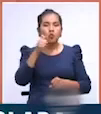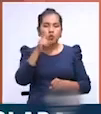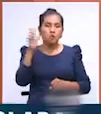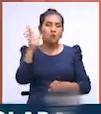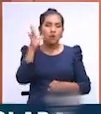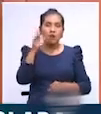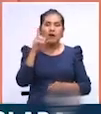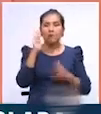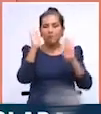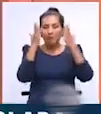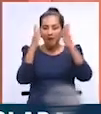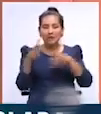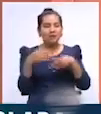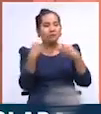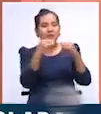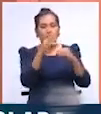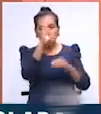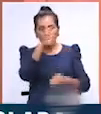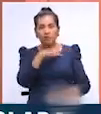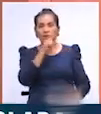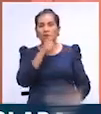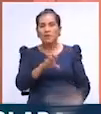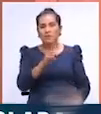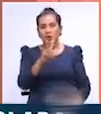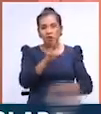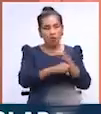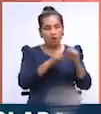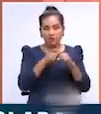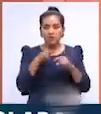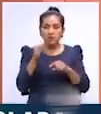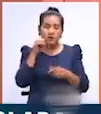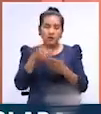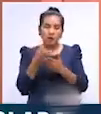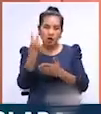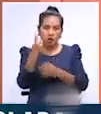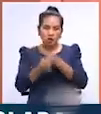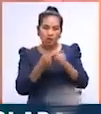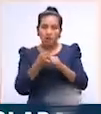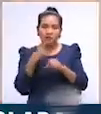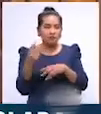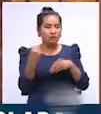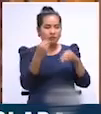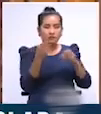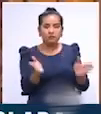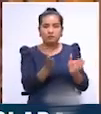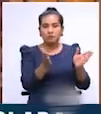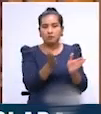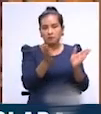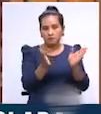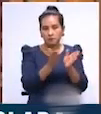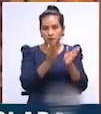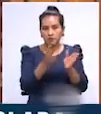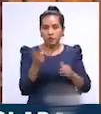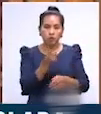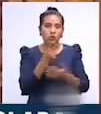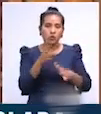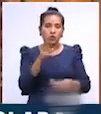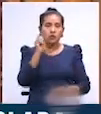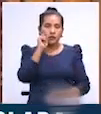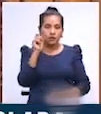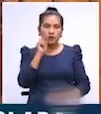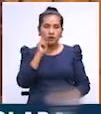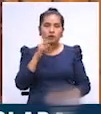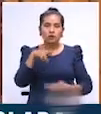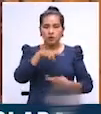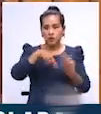de 62 años para que éste procediera a violarla. El delito se cometió hace un año. Habría mantenido relaciones con consentimiento de la